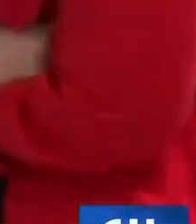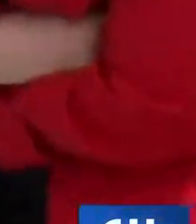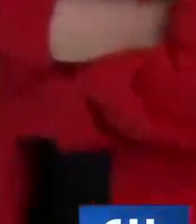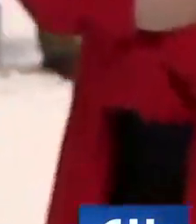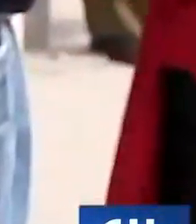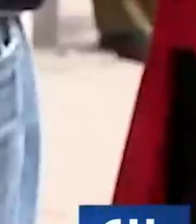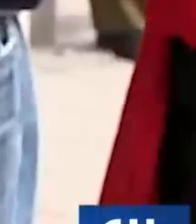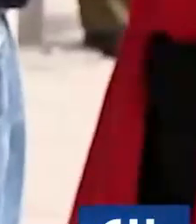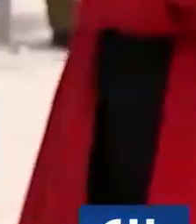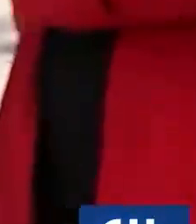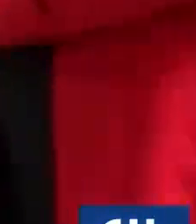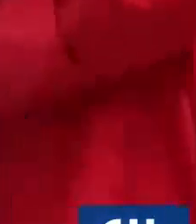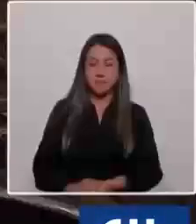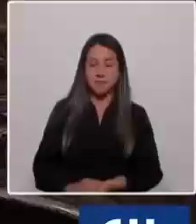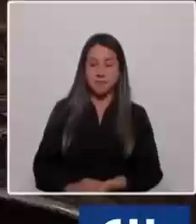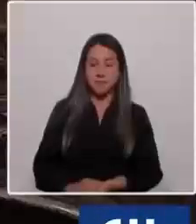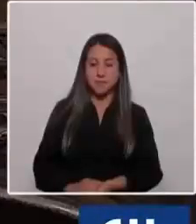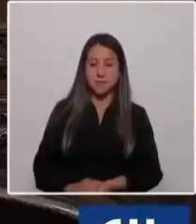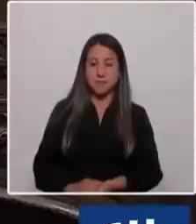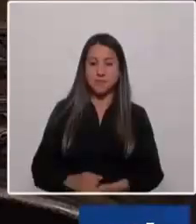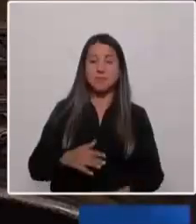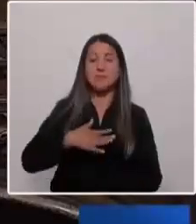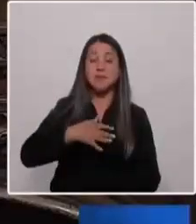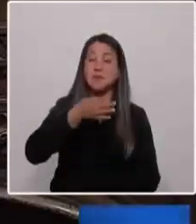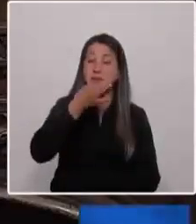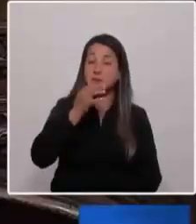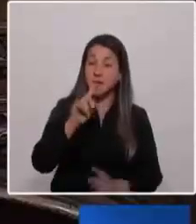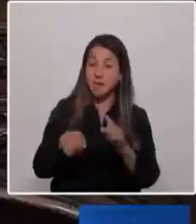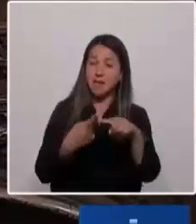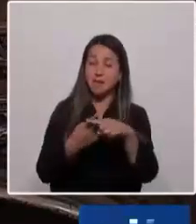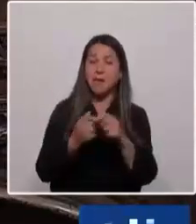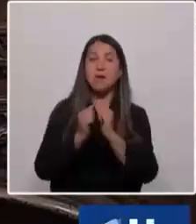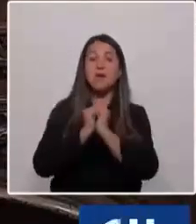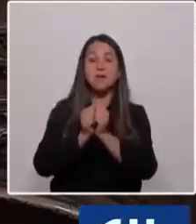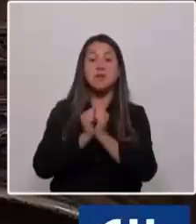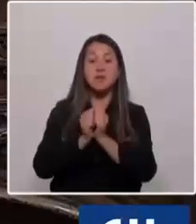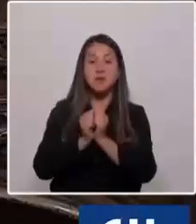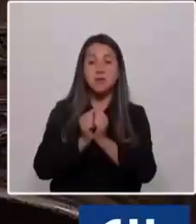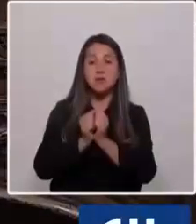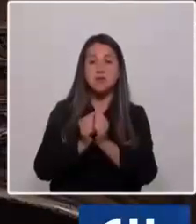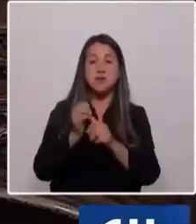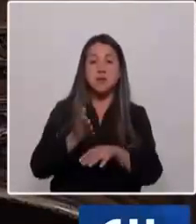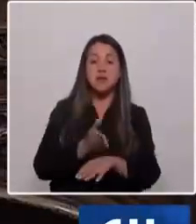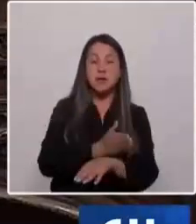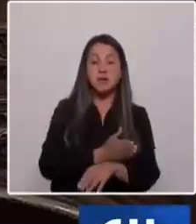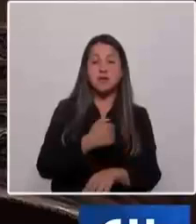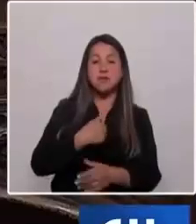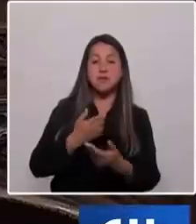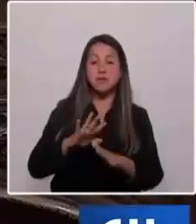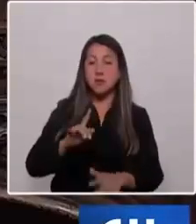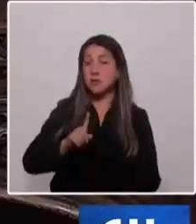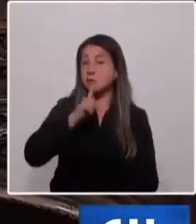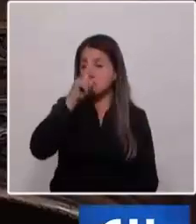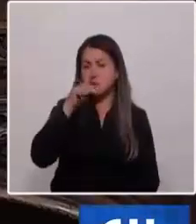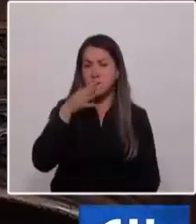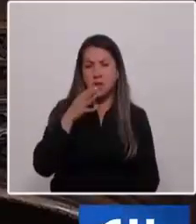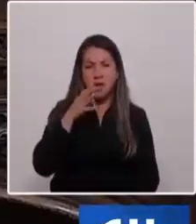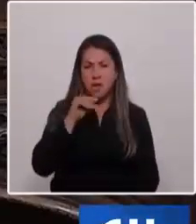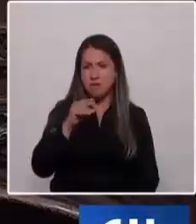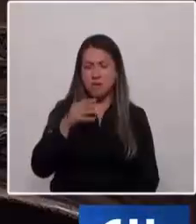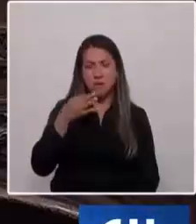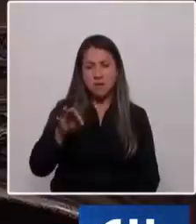Voces que, con emoción, muchas veces se quebraron frente al micrófono. Yo estoy acostumbrada a hablar, súper,